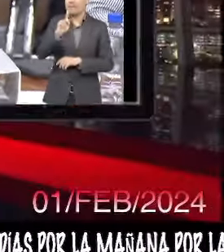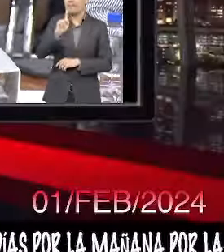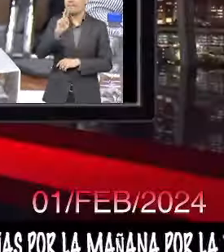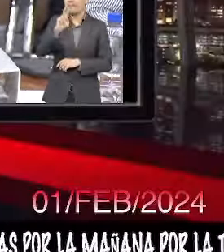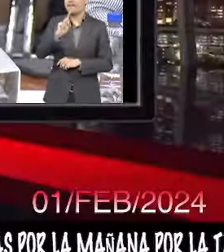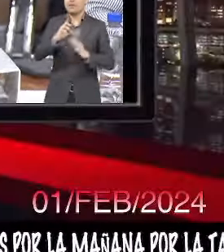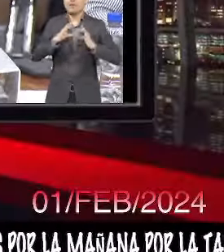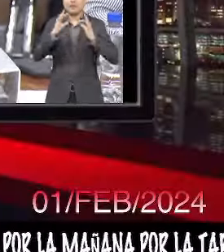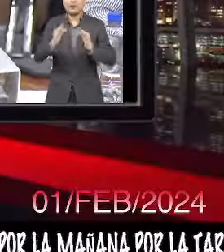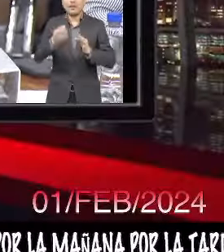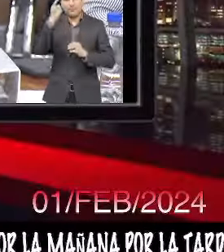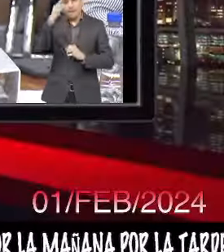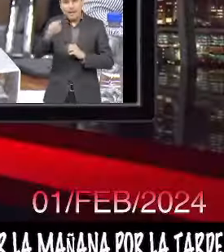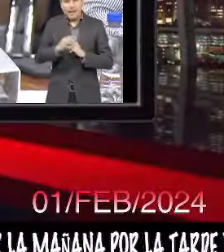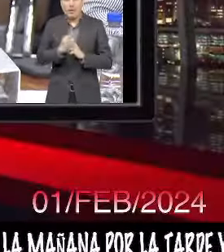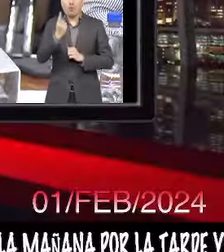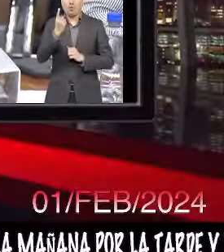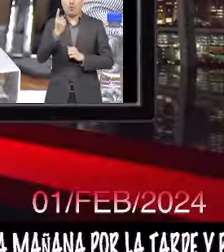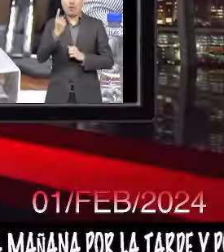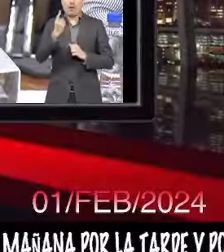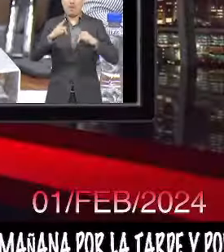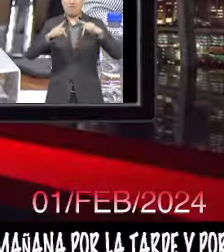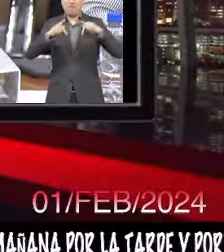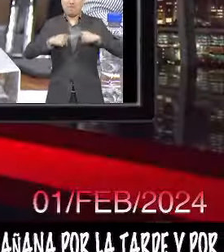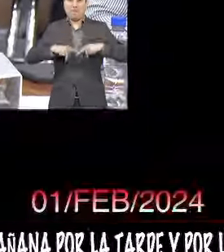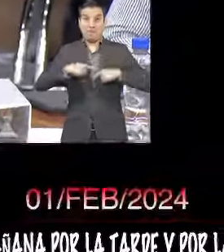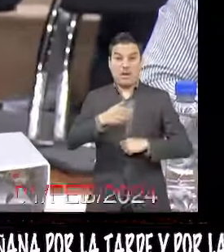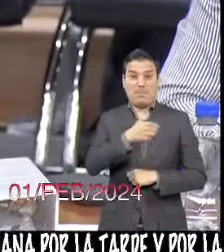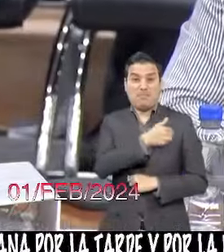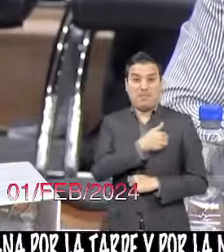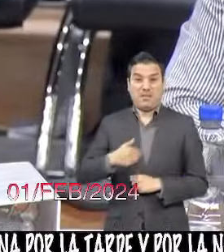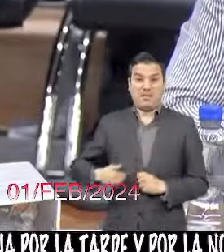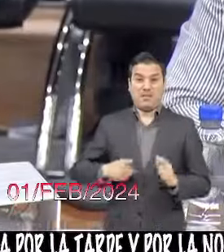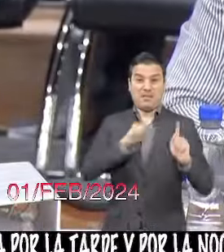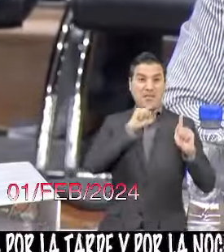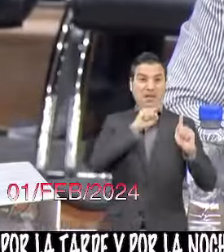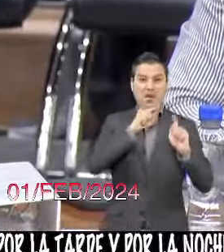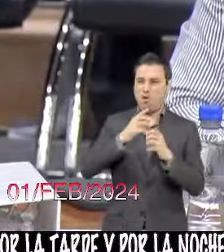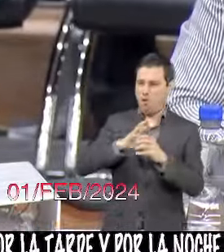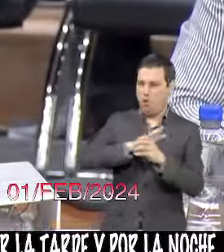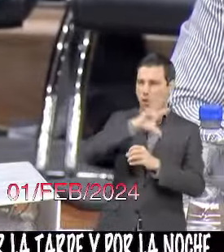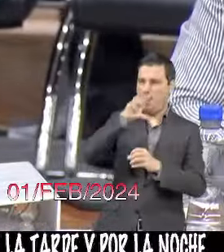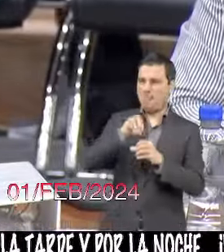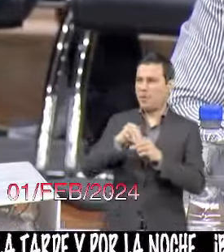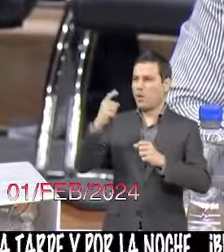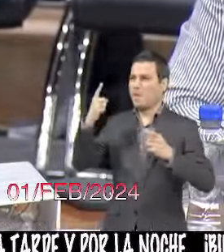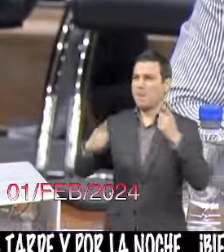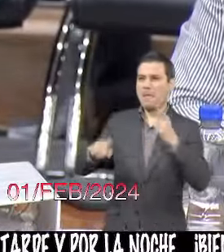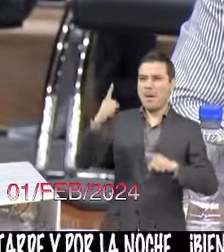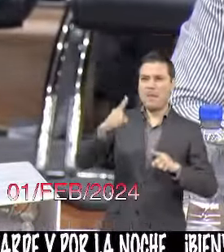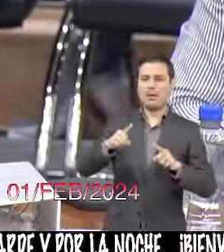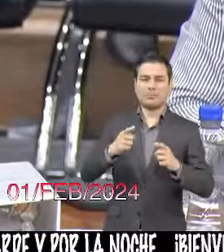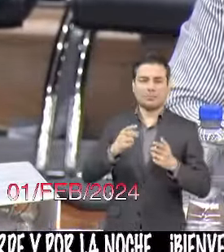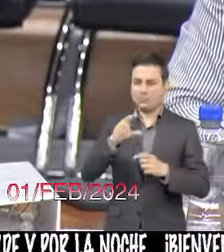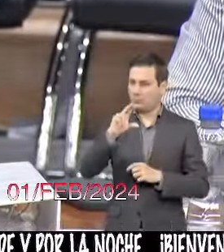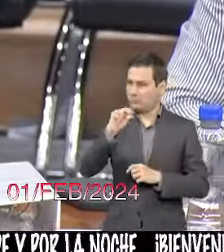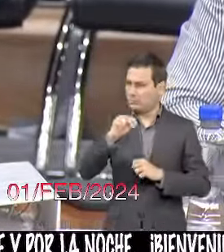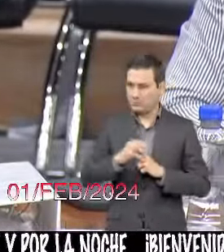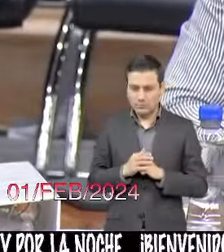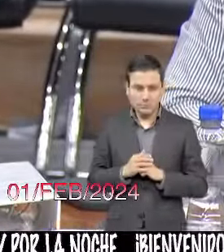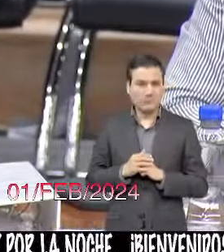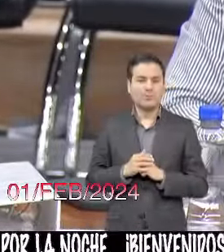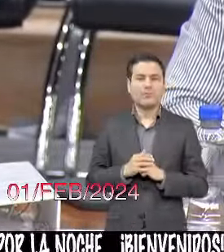sola persona quiera decidir los destinos del país sin consultar a las y los mexicanos. El exceso de